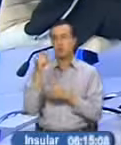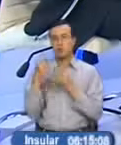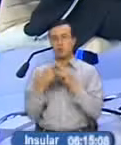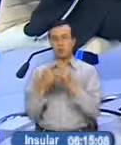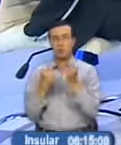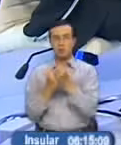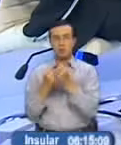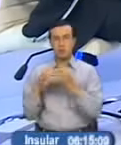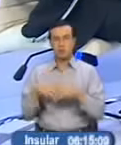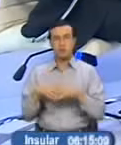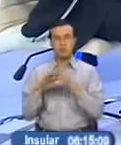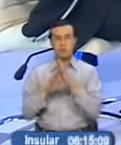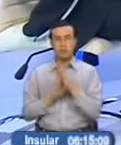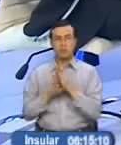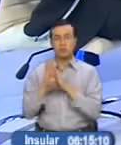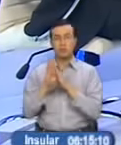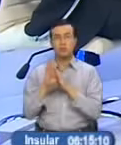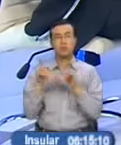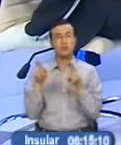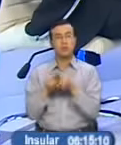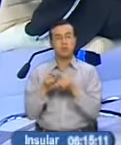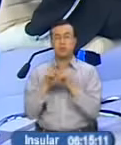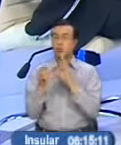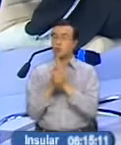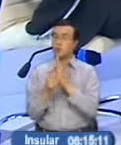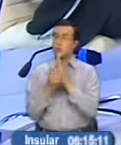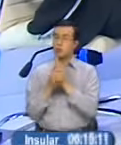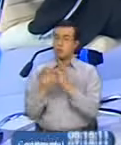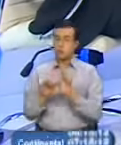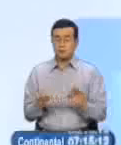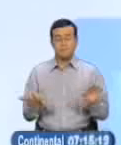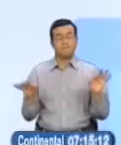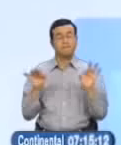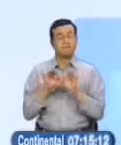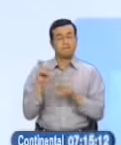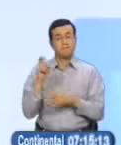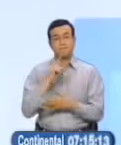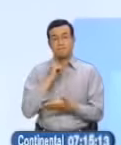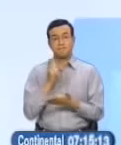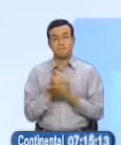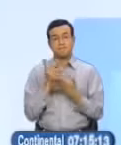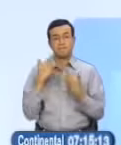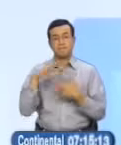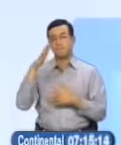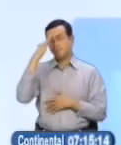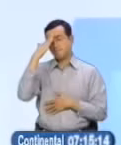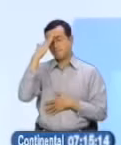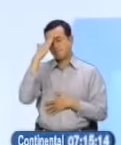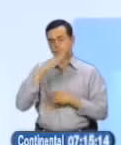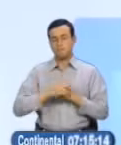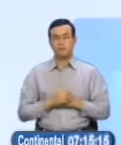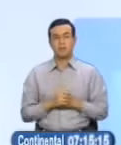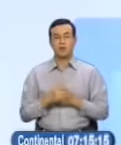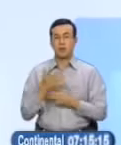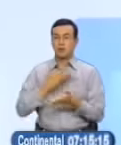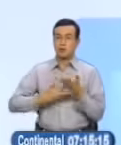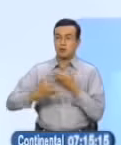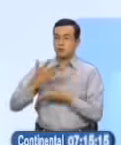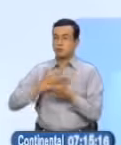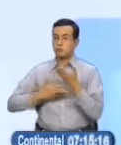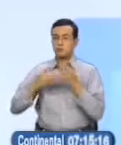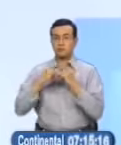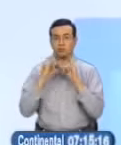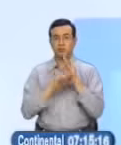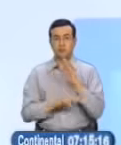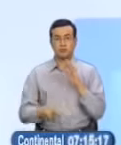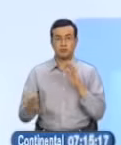para volver a iniciar, claro, pero también esas capacitaciones necesarias. Estamos conscientes que una convivencia en un